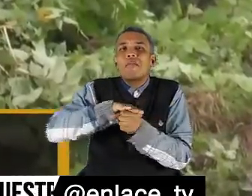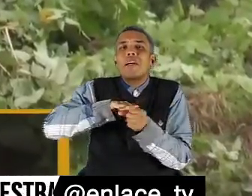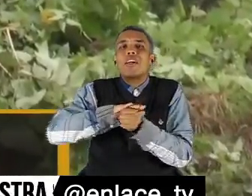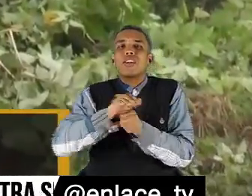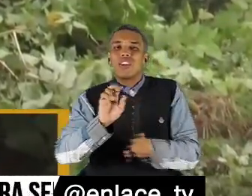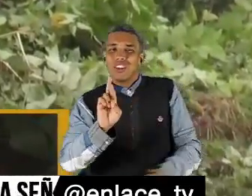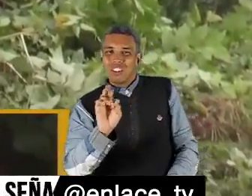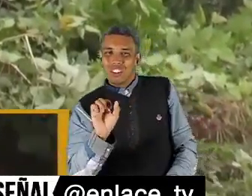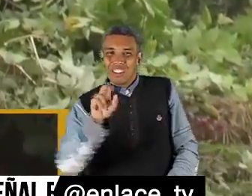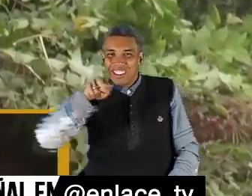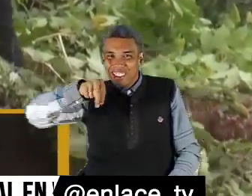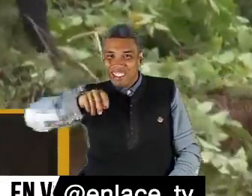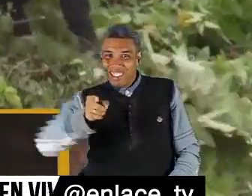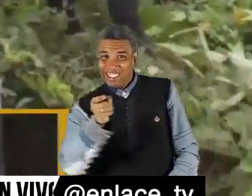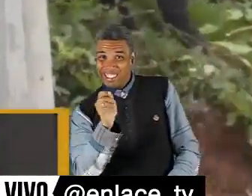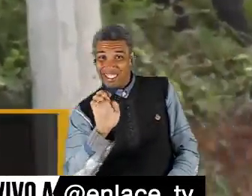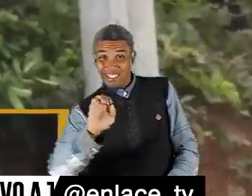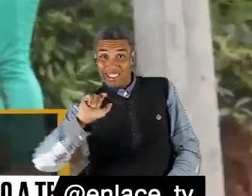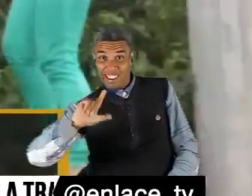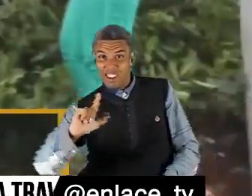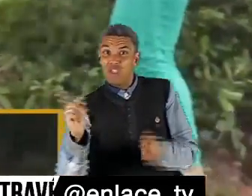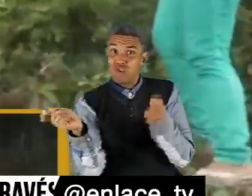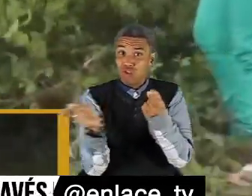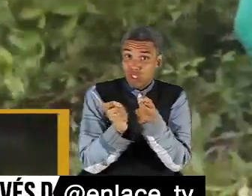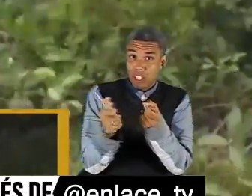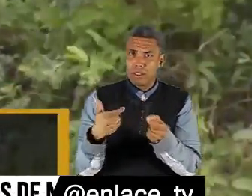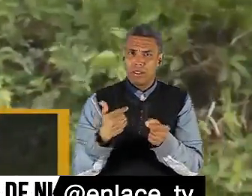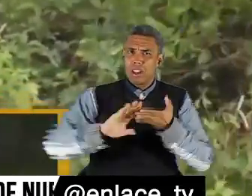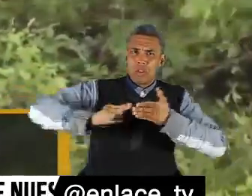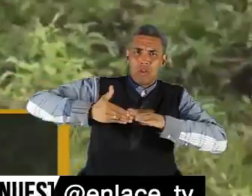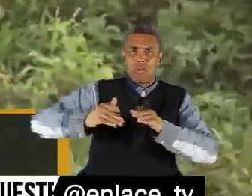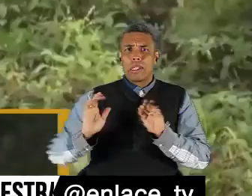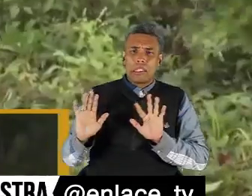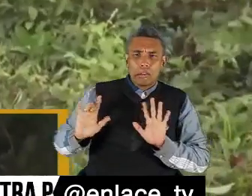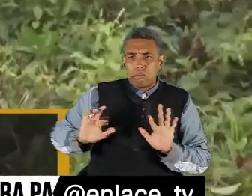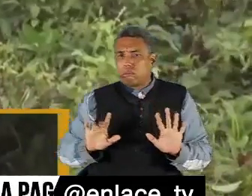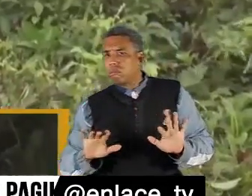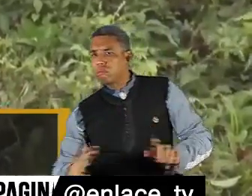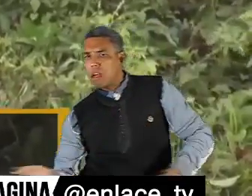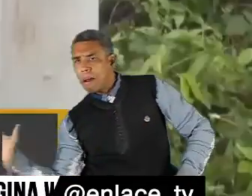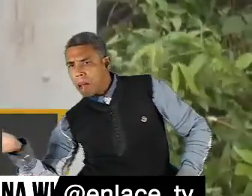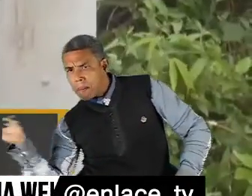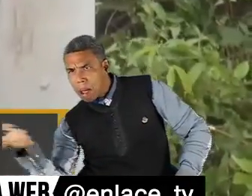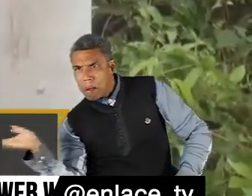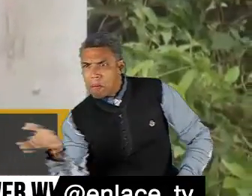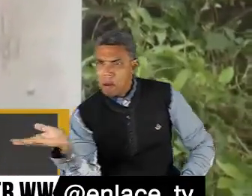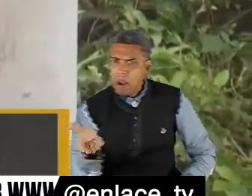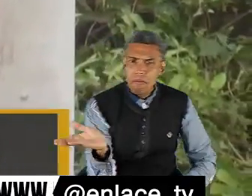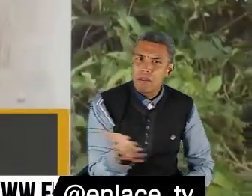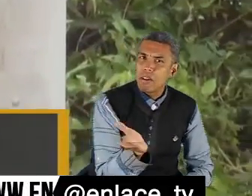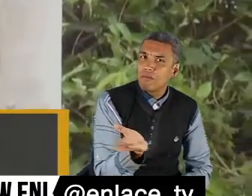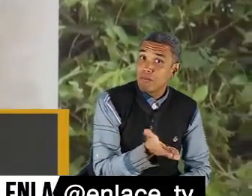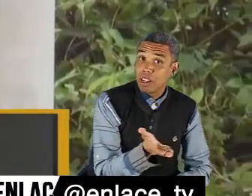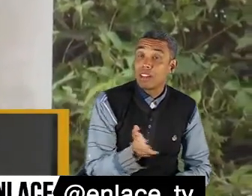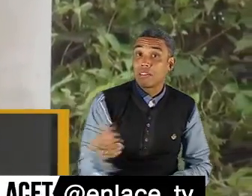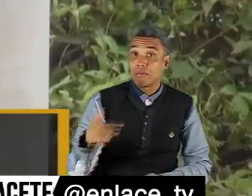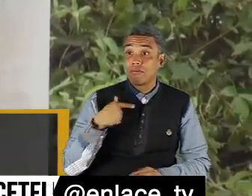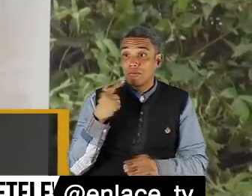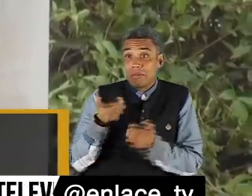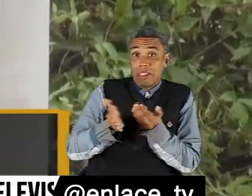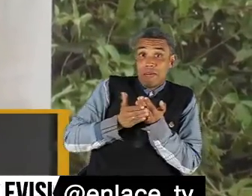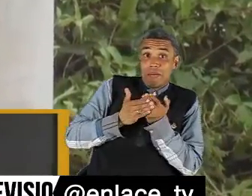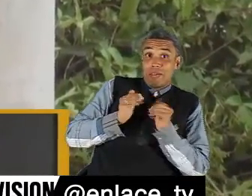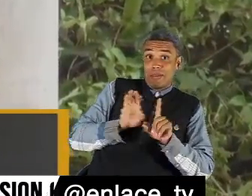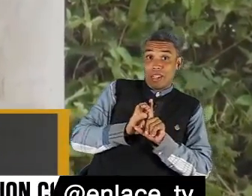Rangel. Un equipo periodístico Enlace Noticias llegó hasta allí por llamado directo de líderes de esta comunidad de la vereda Ciénaga Brava, en el sector